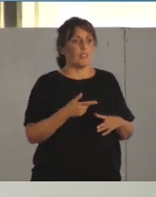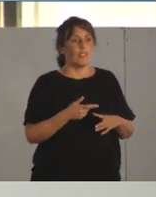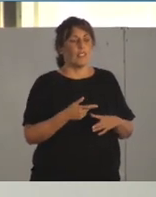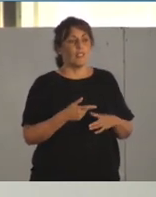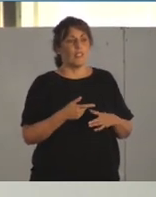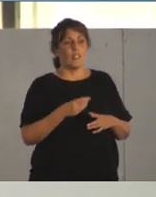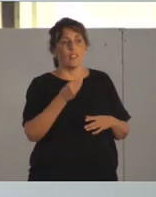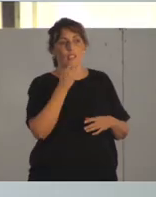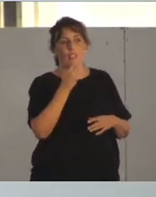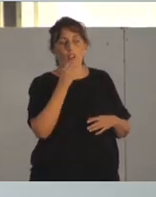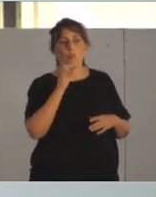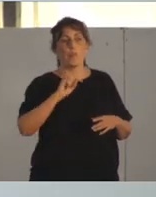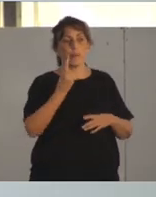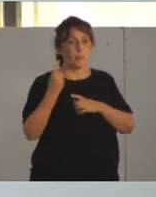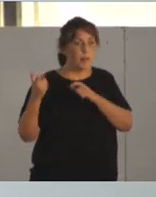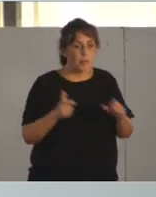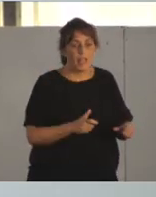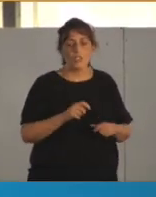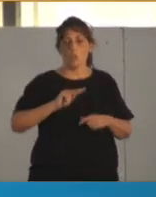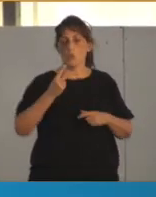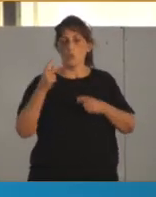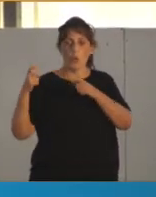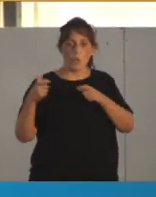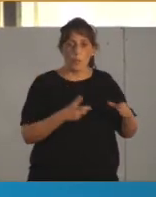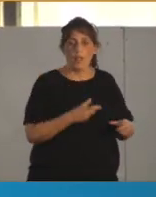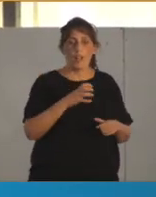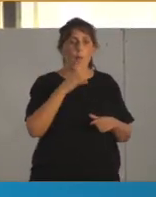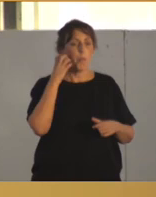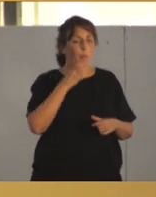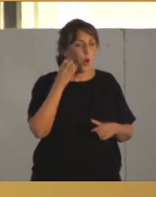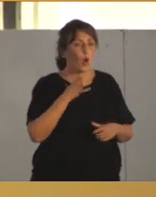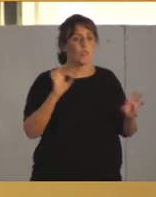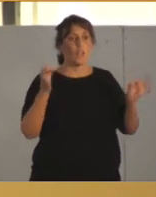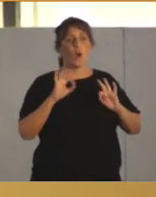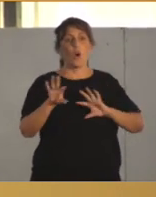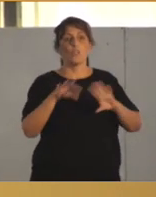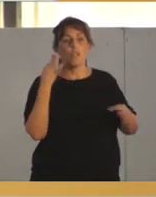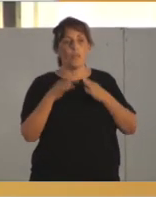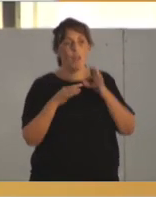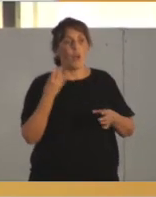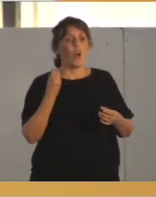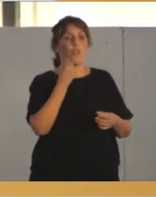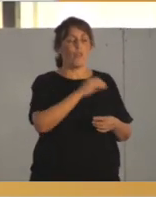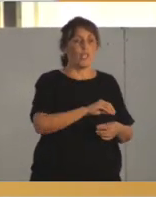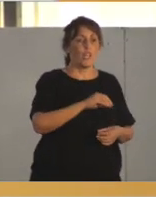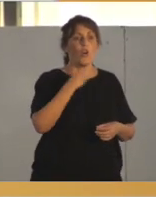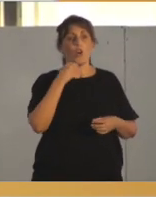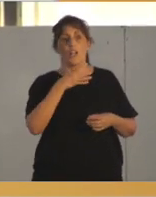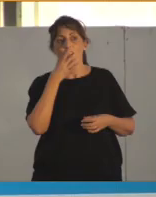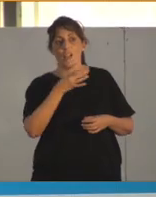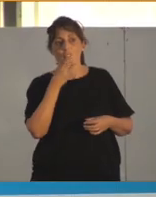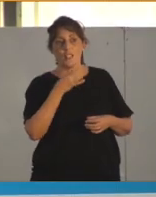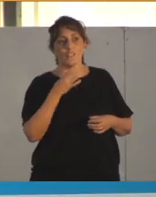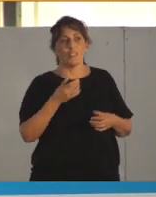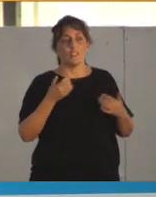un alimento de primer plato, de segundo, de postre, de entremeses, si queremos el plato frío, lo queremos caliente. Una vez